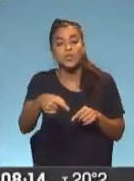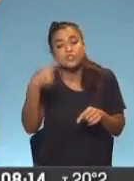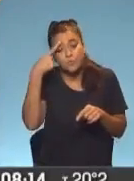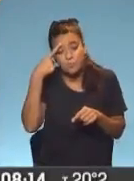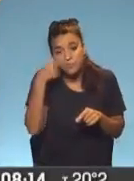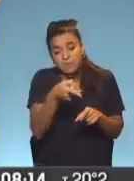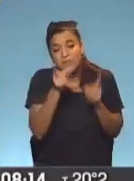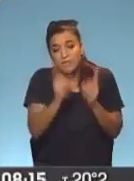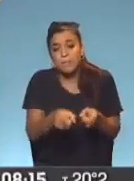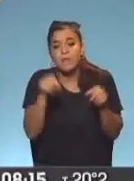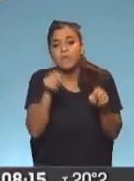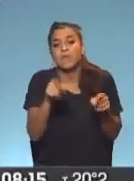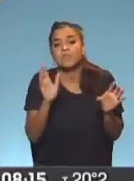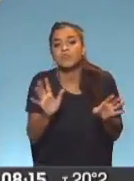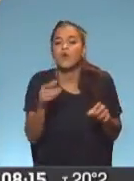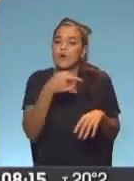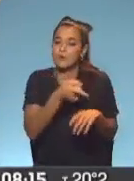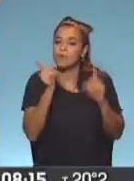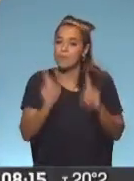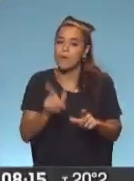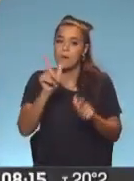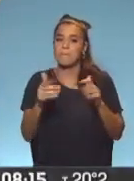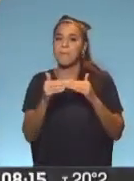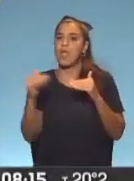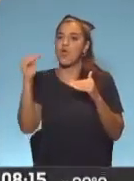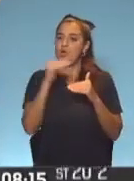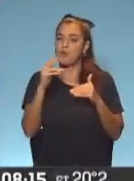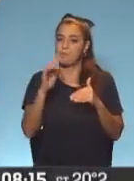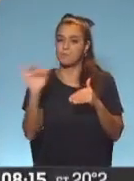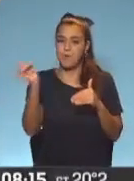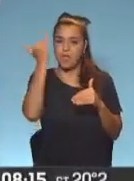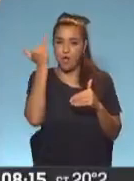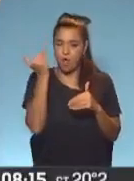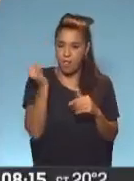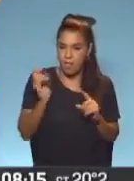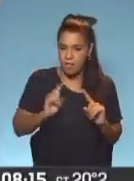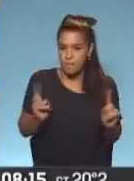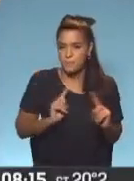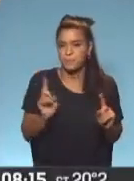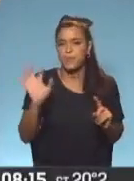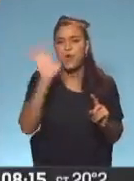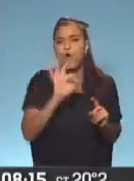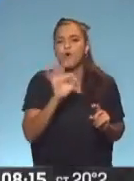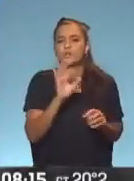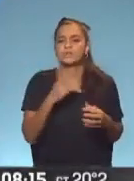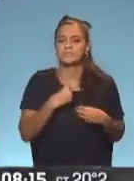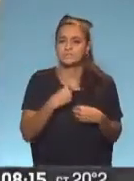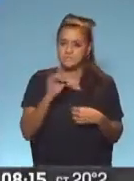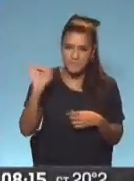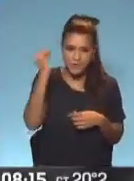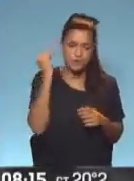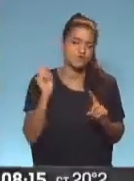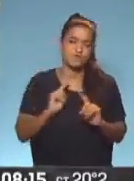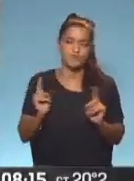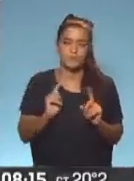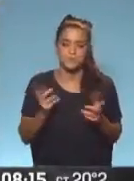ubica en una condición humana mejorada, digo, o que estamos mejor o que la pasamos mejor. Entonces,